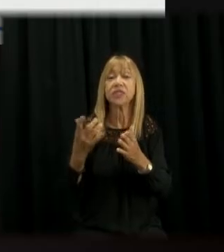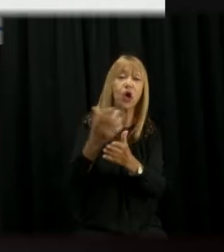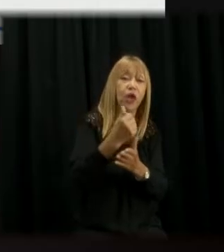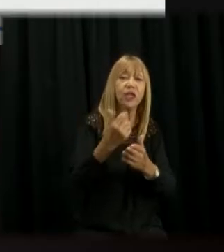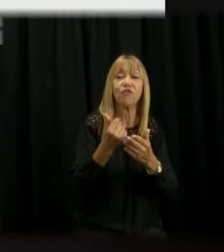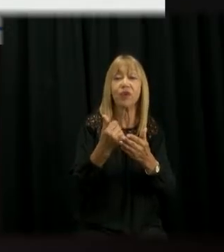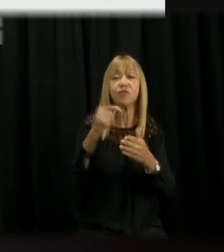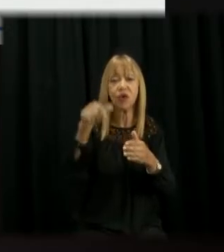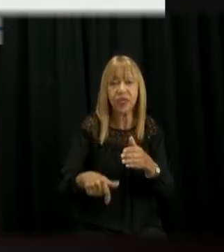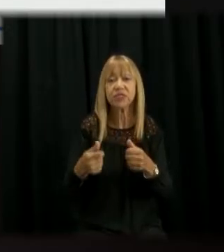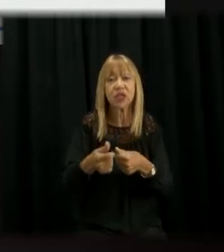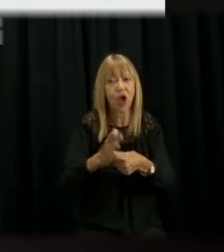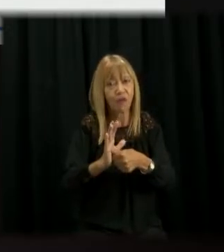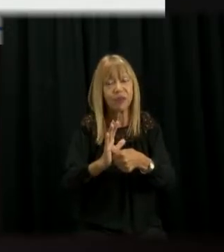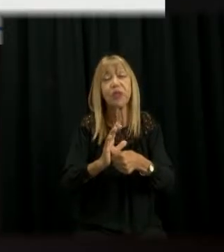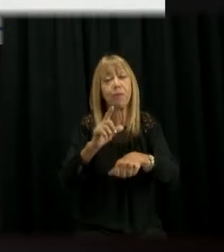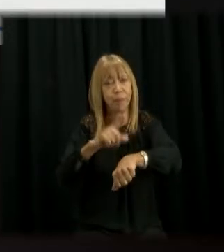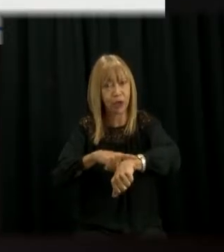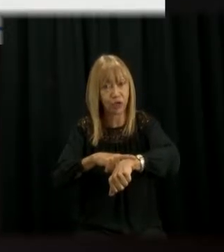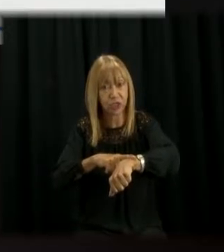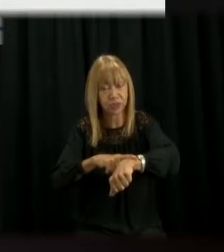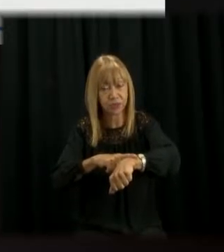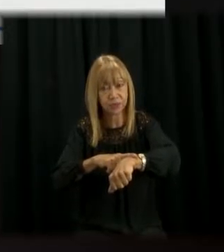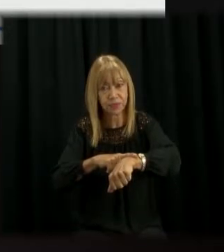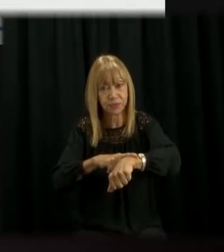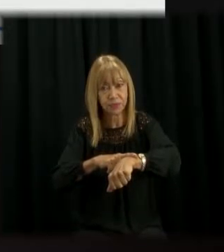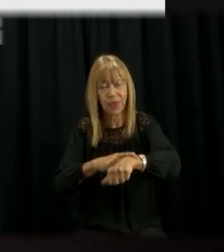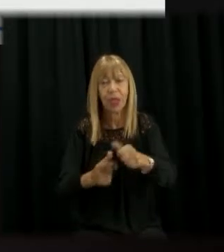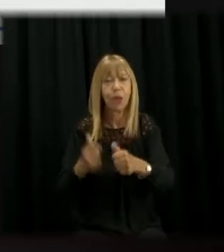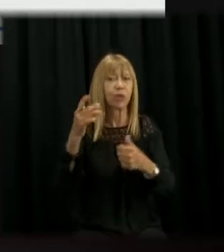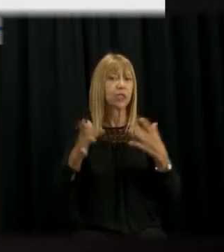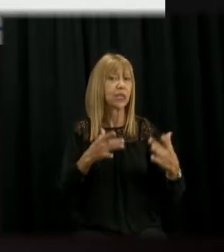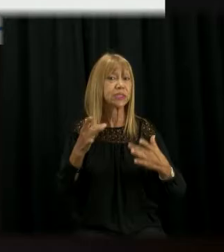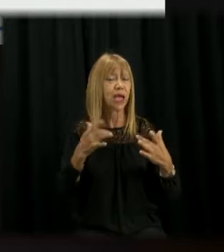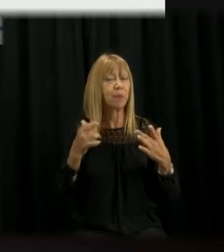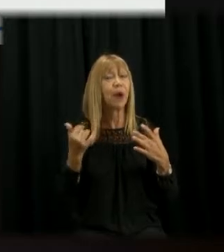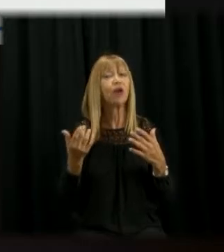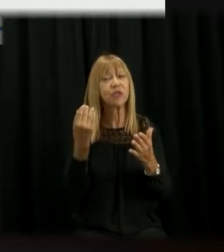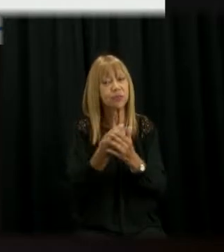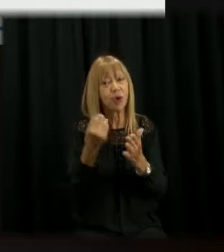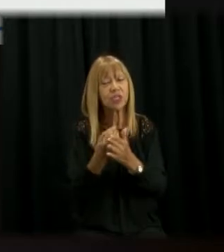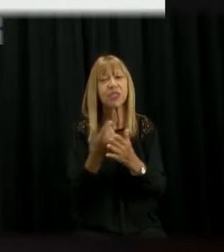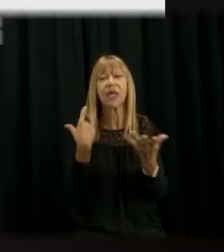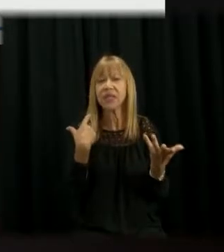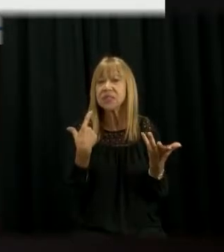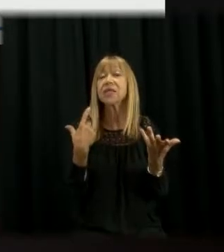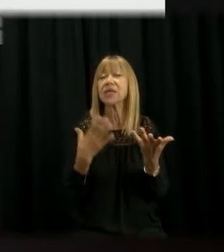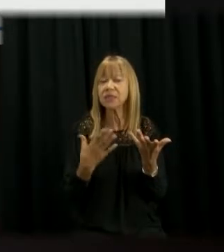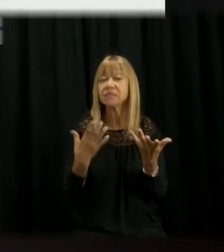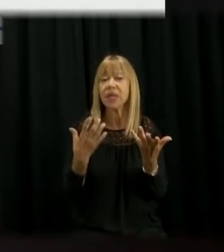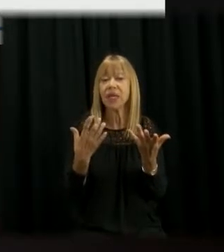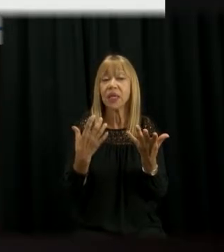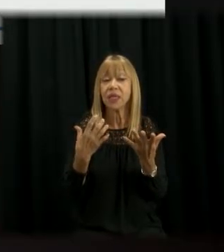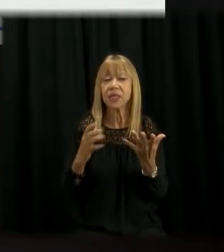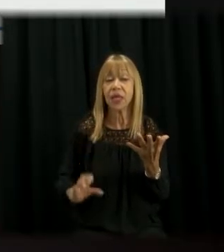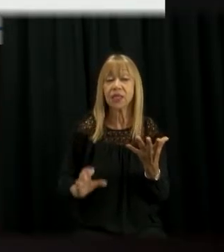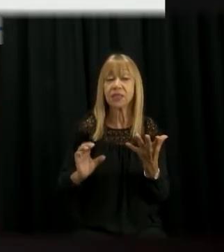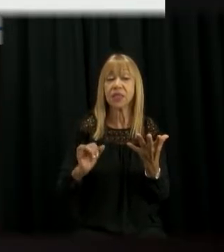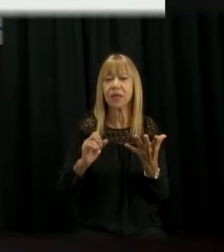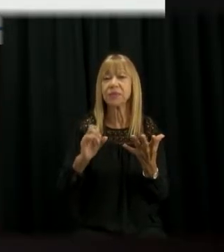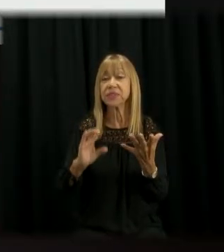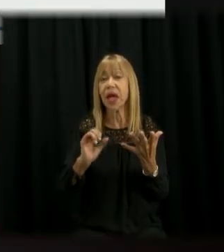una recuperación de 15 millones por aquellos cargos que no se han coleccionado. Francamente, es el CAPEX,